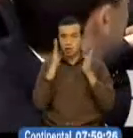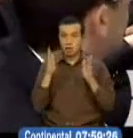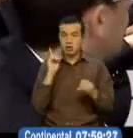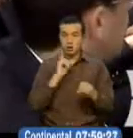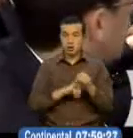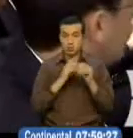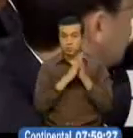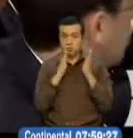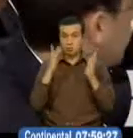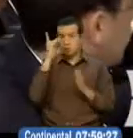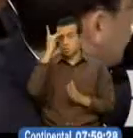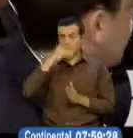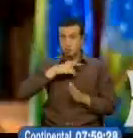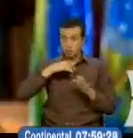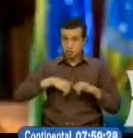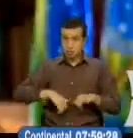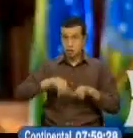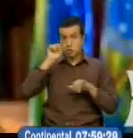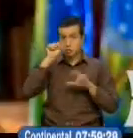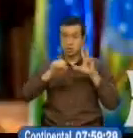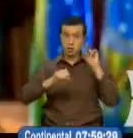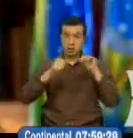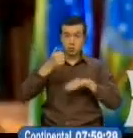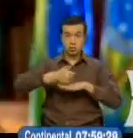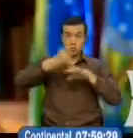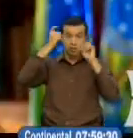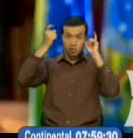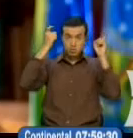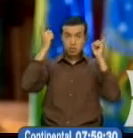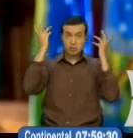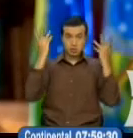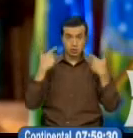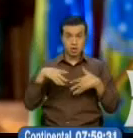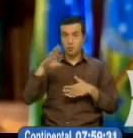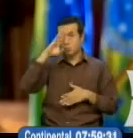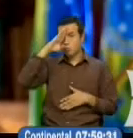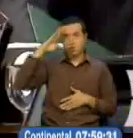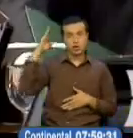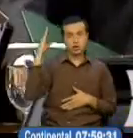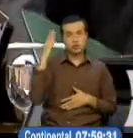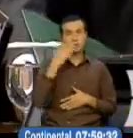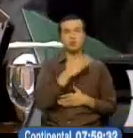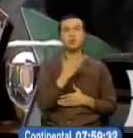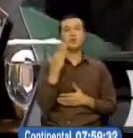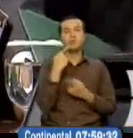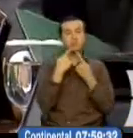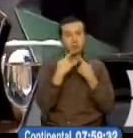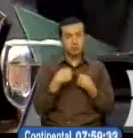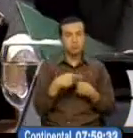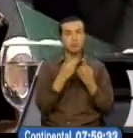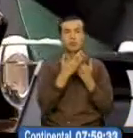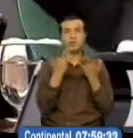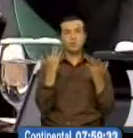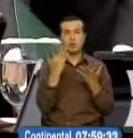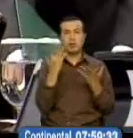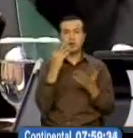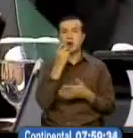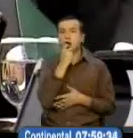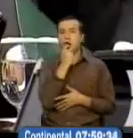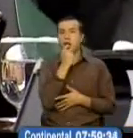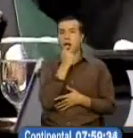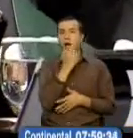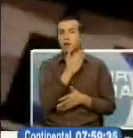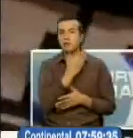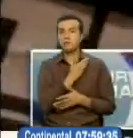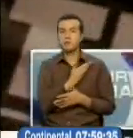se decidirá si continuará o no en el poder. Esto luego de que la Policía Federal confirmara la veracidad de los audios del jefe de